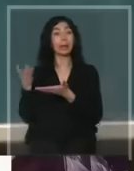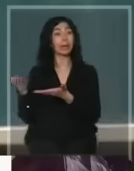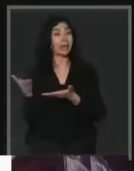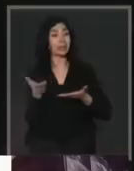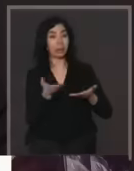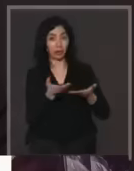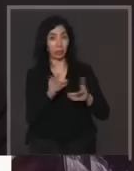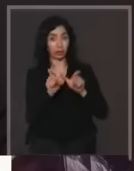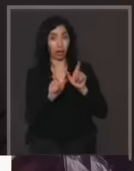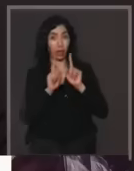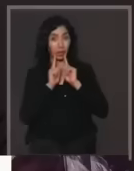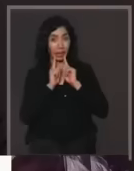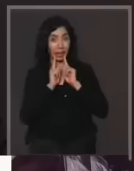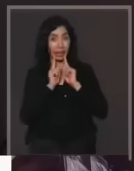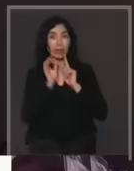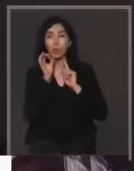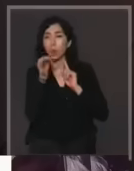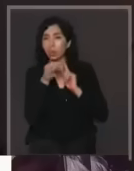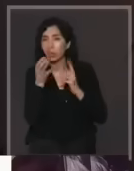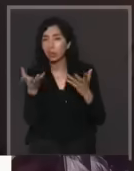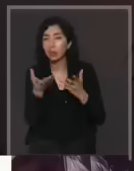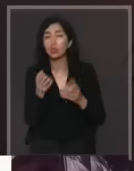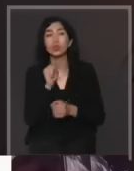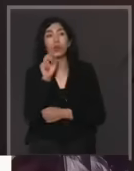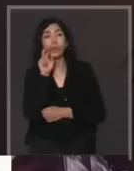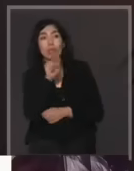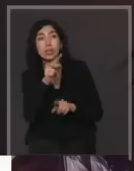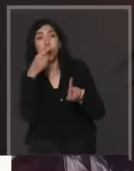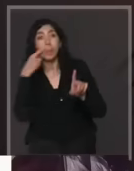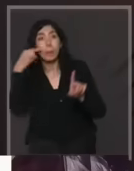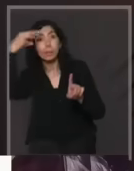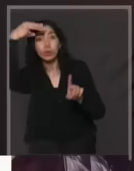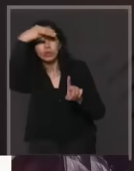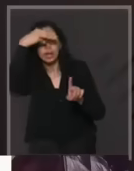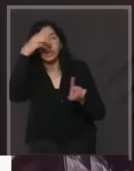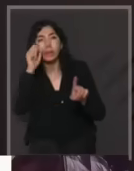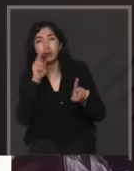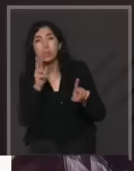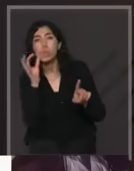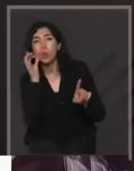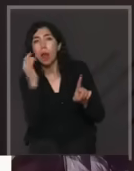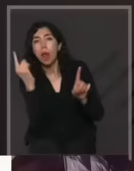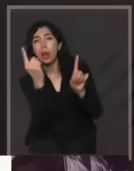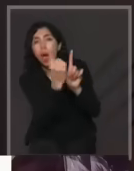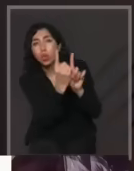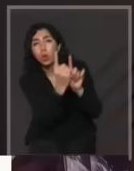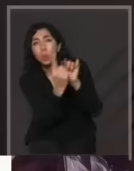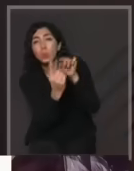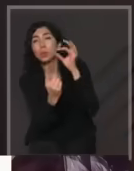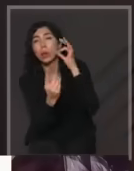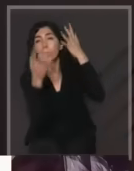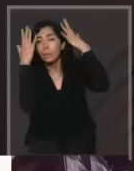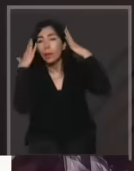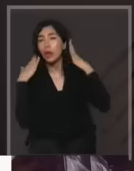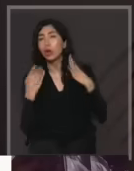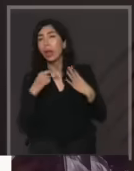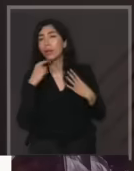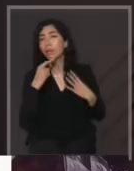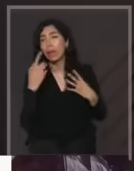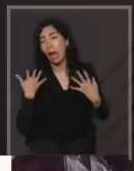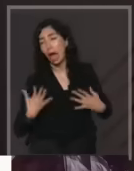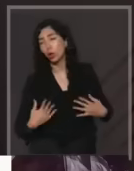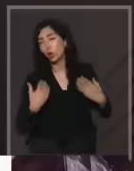clave. Cuando vi al señor Monsalve, él venía acompañado de una mujer. Ella tenía el pelo castaño, no recuerdo si era largo o